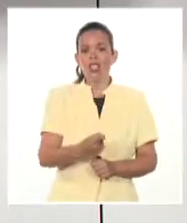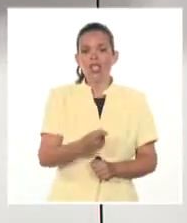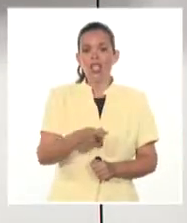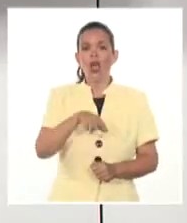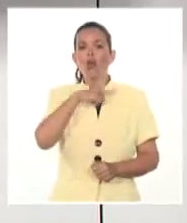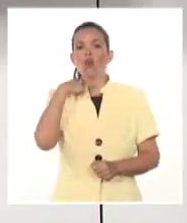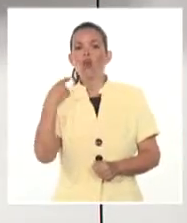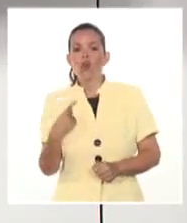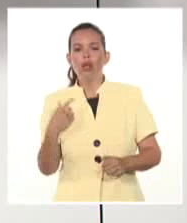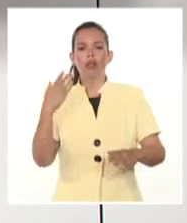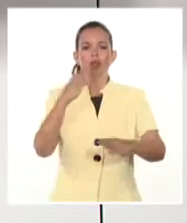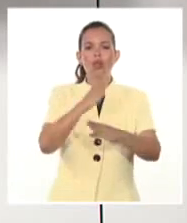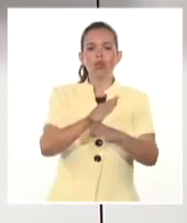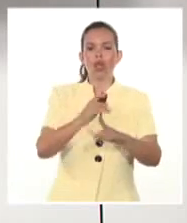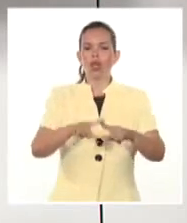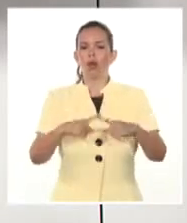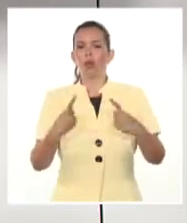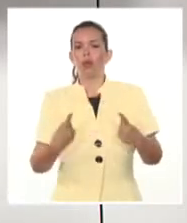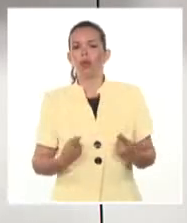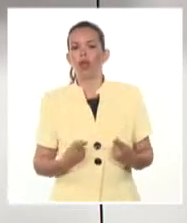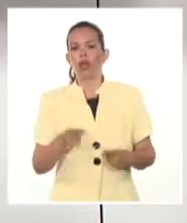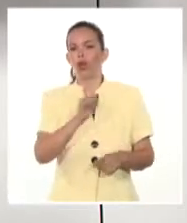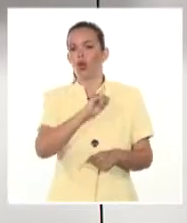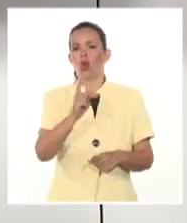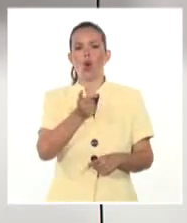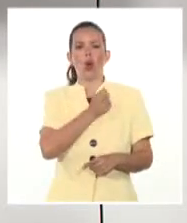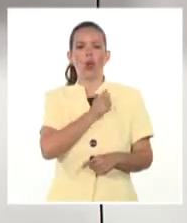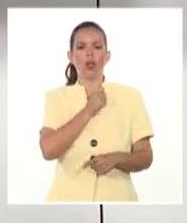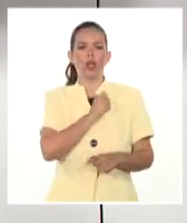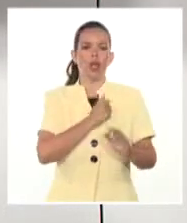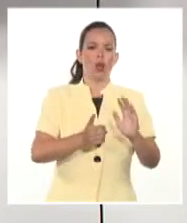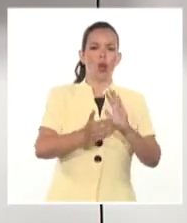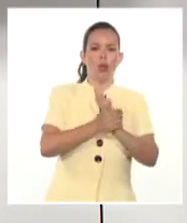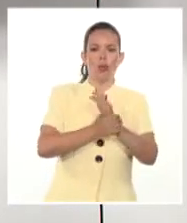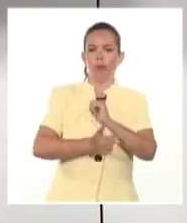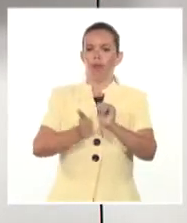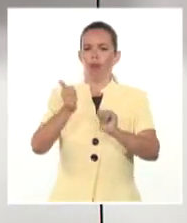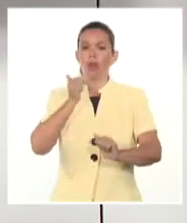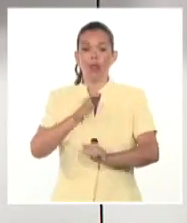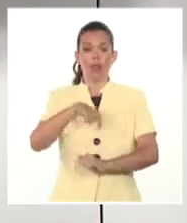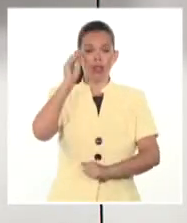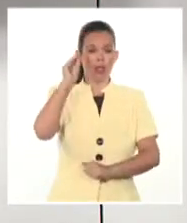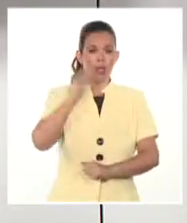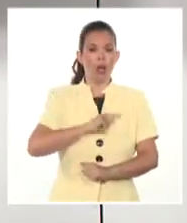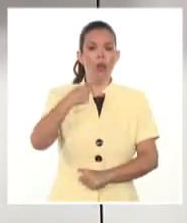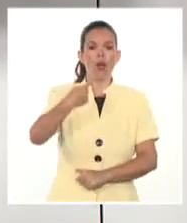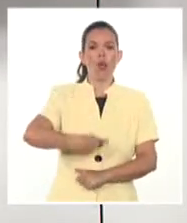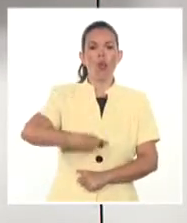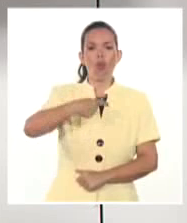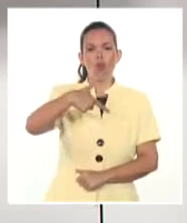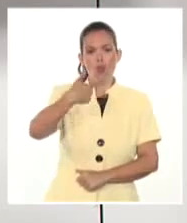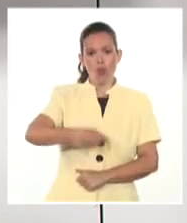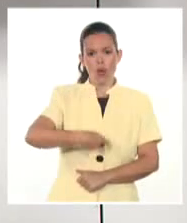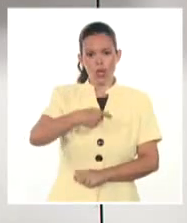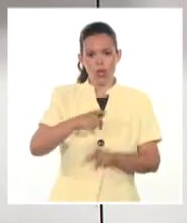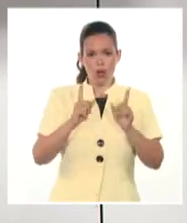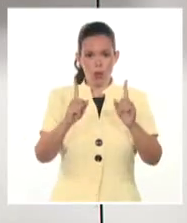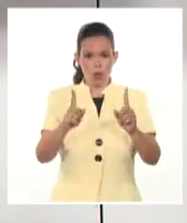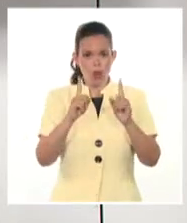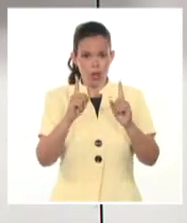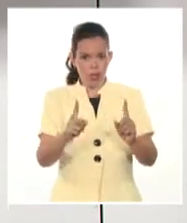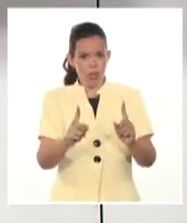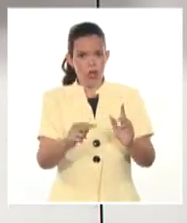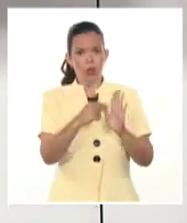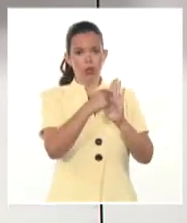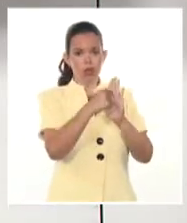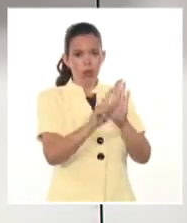por la puerta de atrás del Congreso. Si sabía de antemano que el resultado del juicio político que se seguía en su contra por corrupción le iba